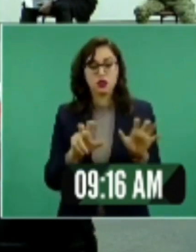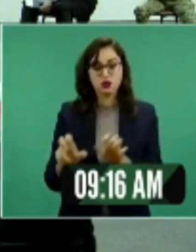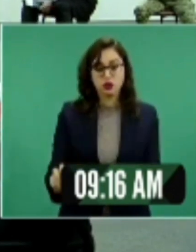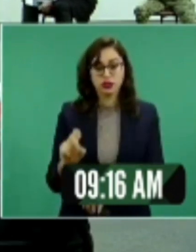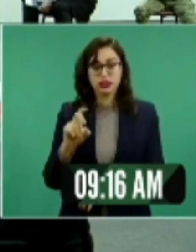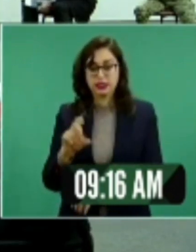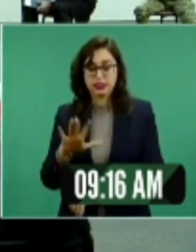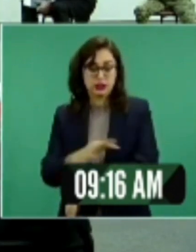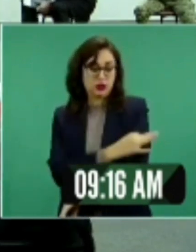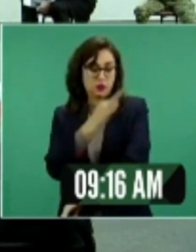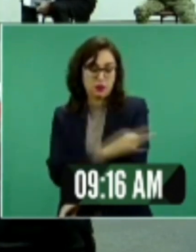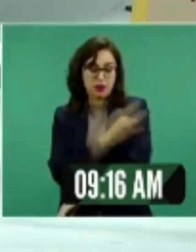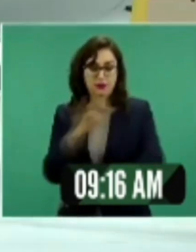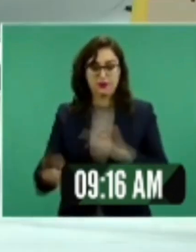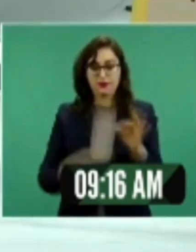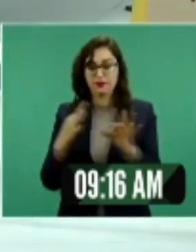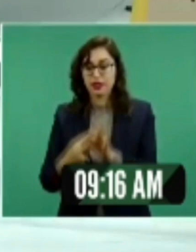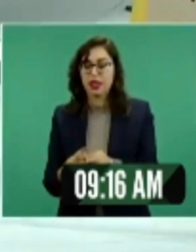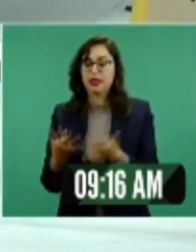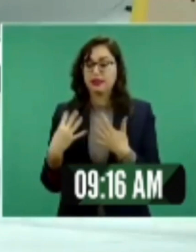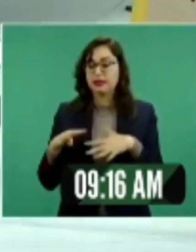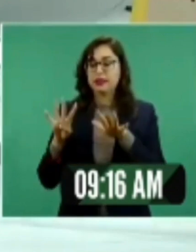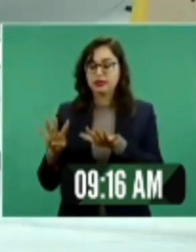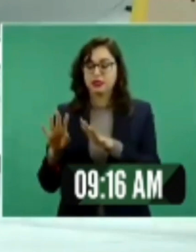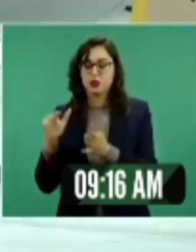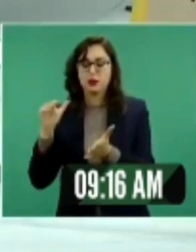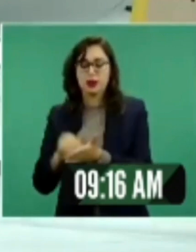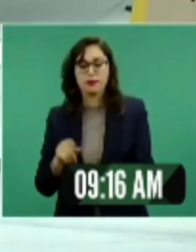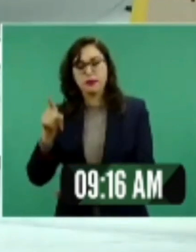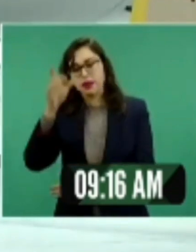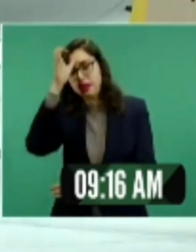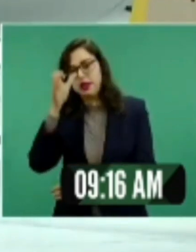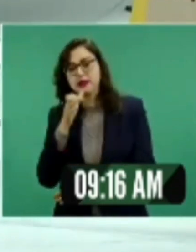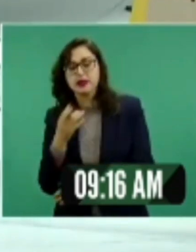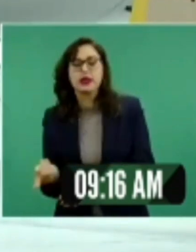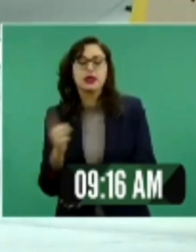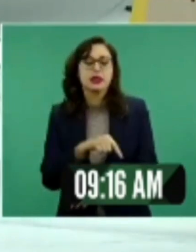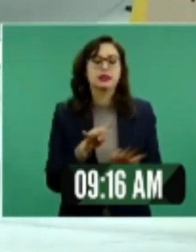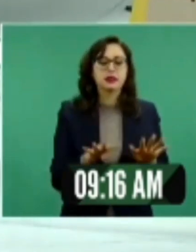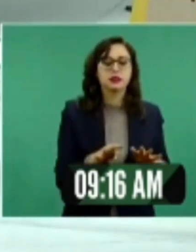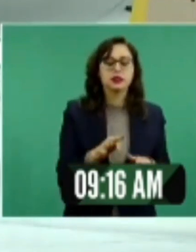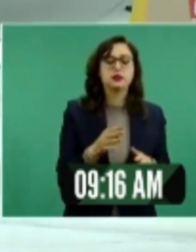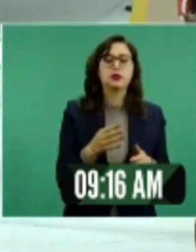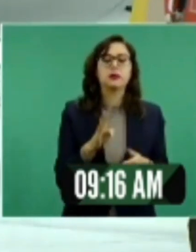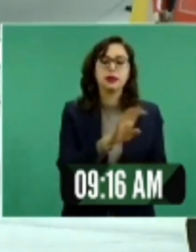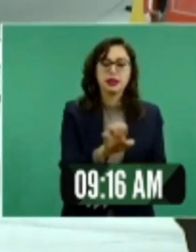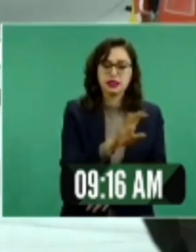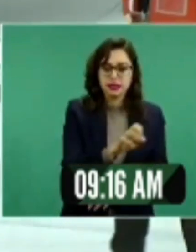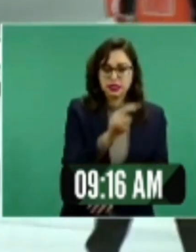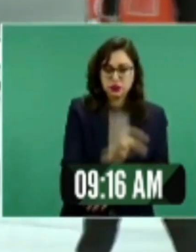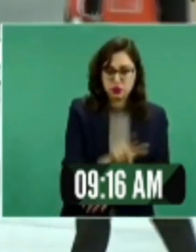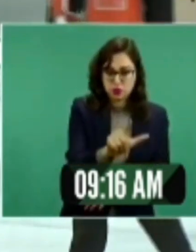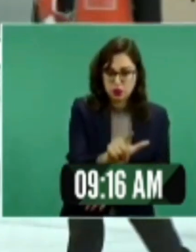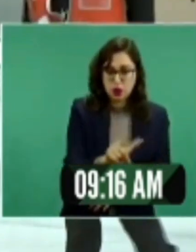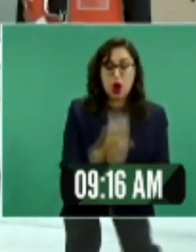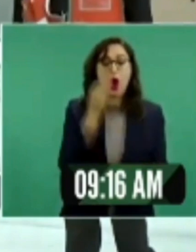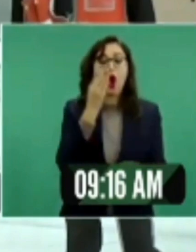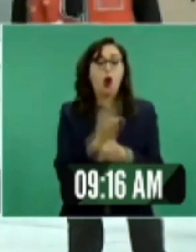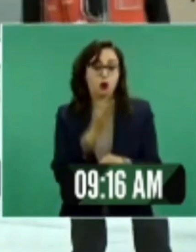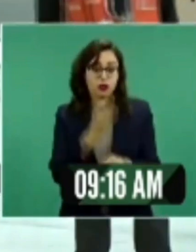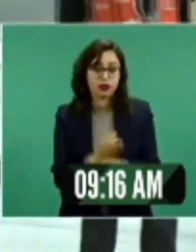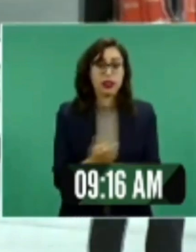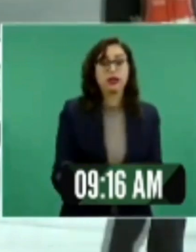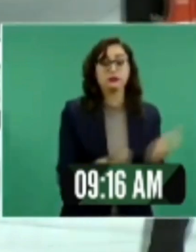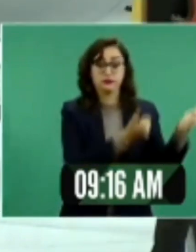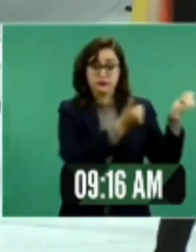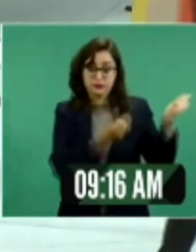35.885 vacunas. 19.300 en Coahuila y 16.500 en Nuevo León. Las que llegan